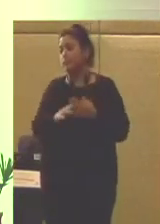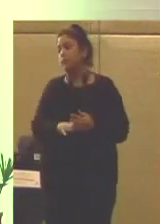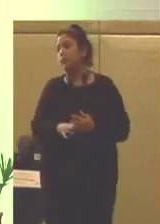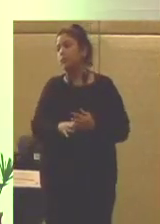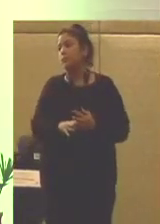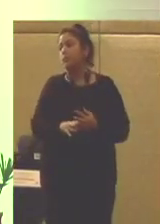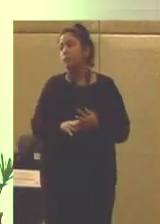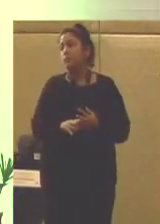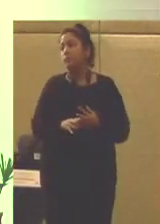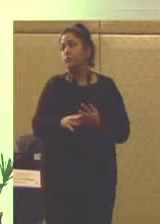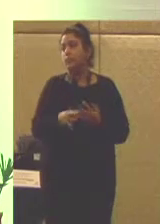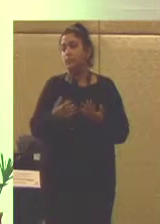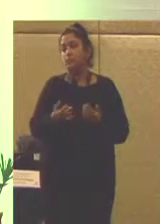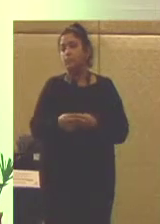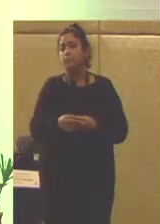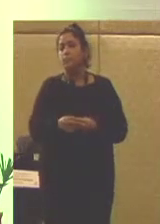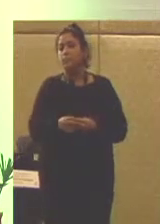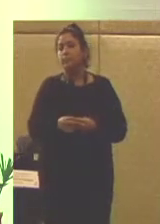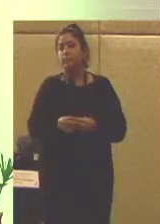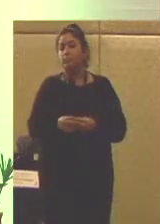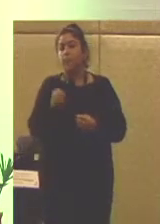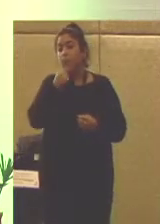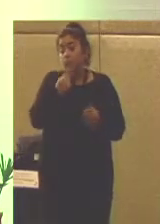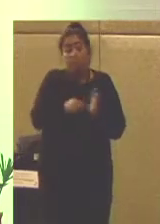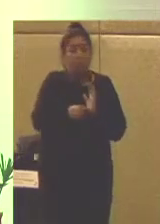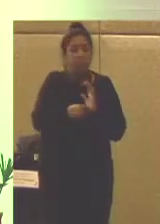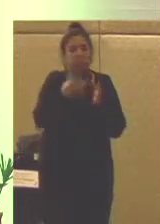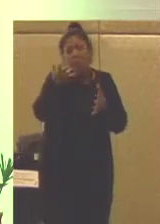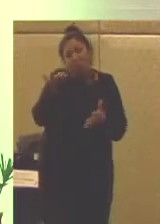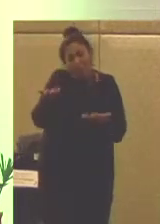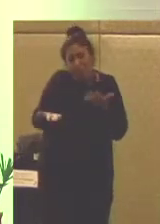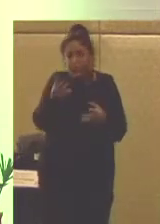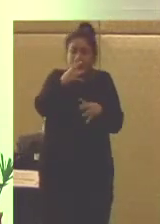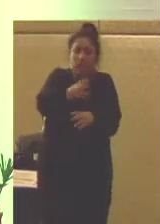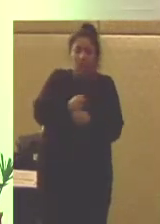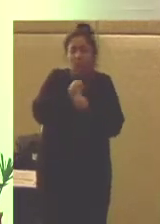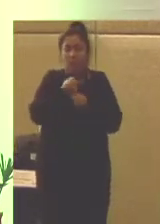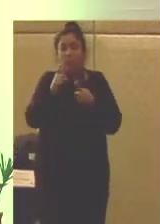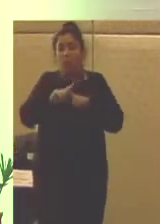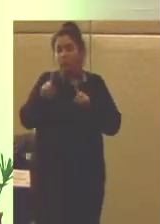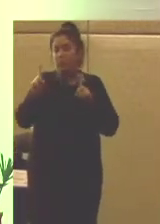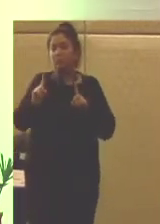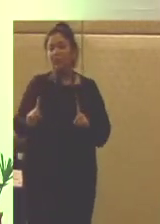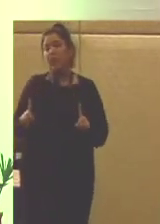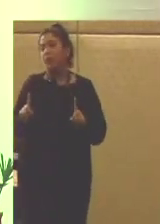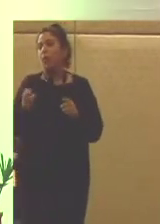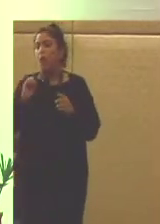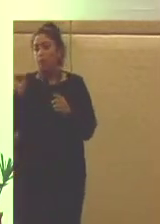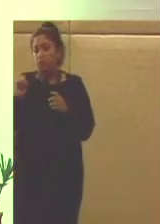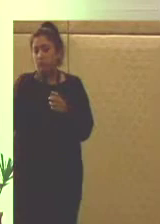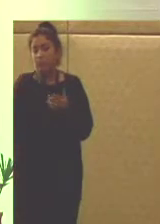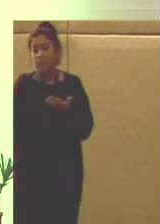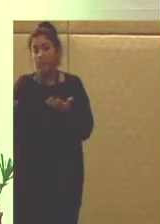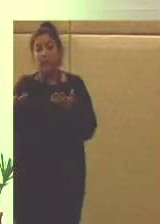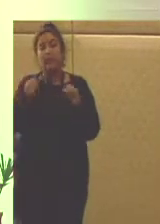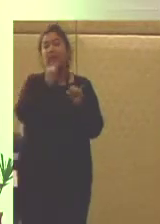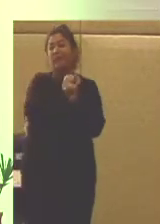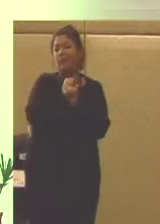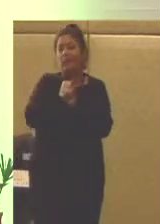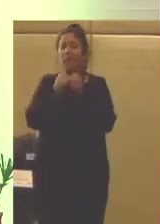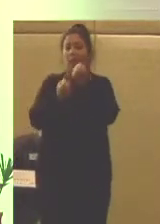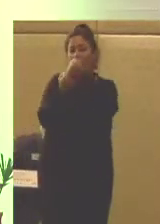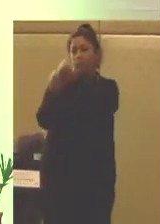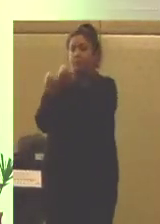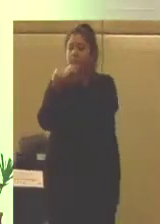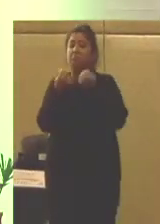básicamente instituciones financieras y de seguros se logre la transferencia de parte de los riesgos a los que está expuesto el